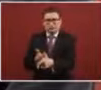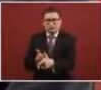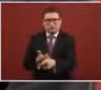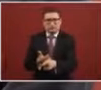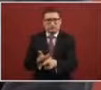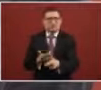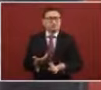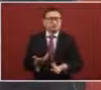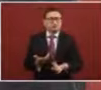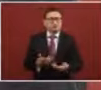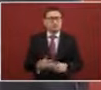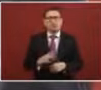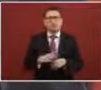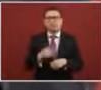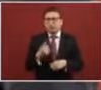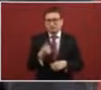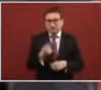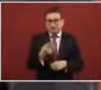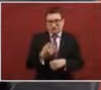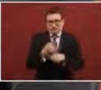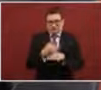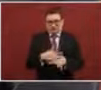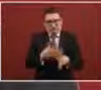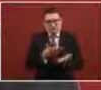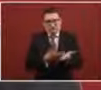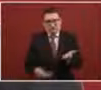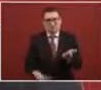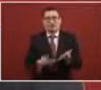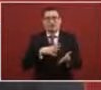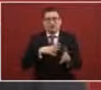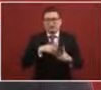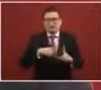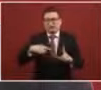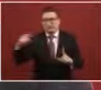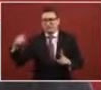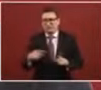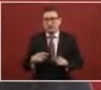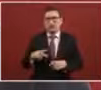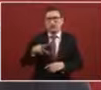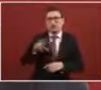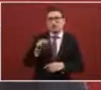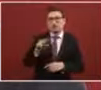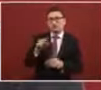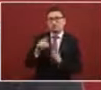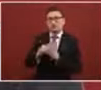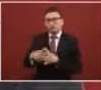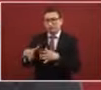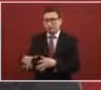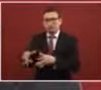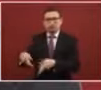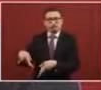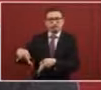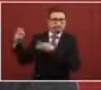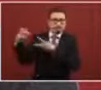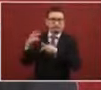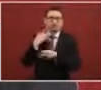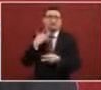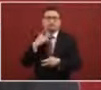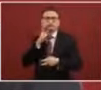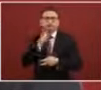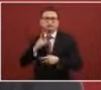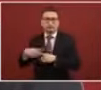porque ahí están los datos de 80,000 barriles diarios que se robaban,